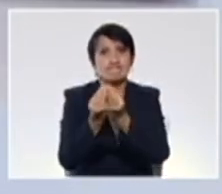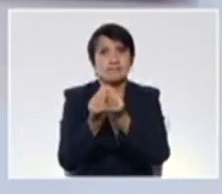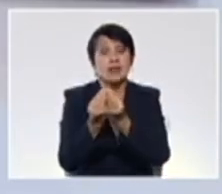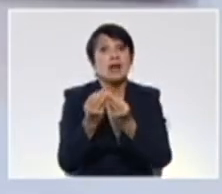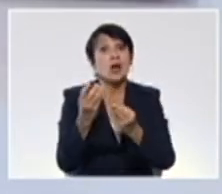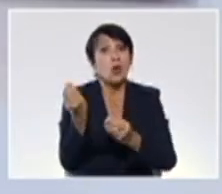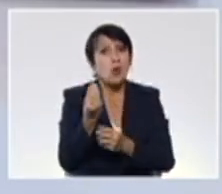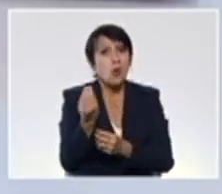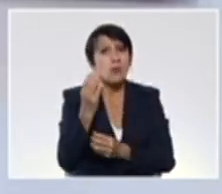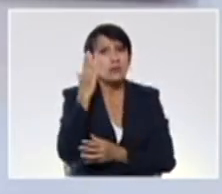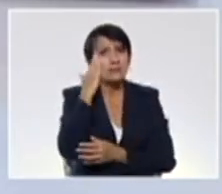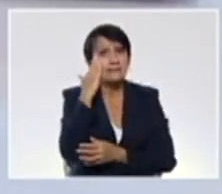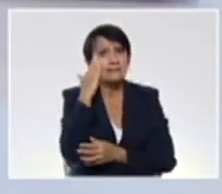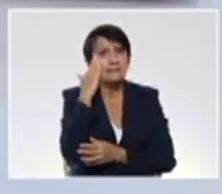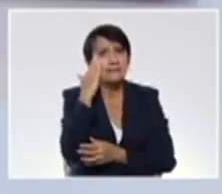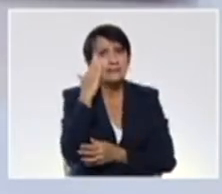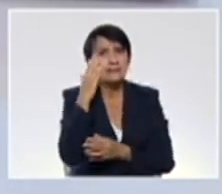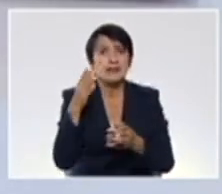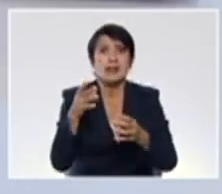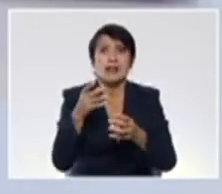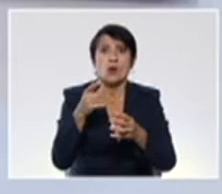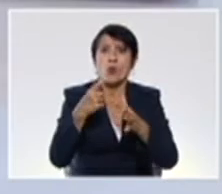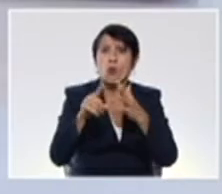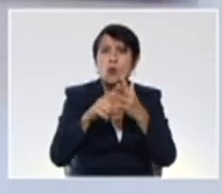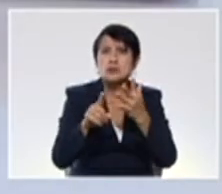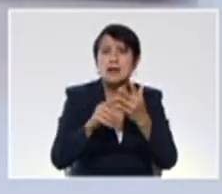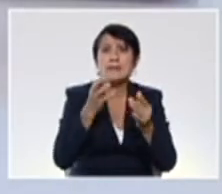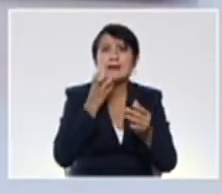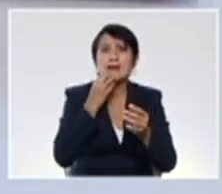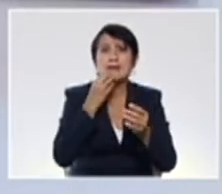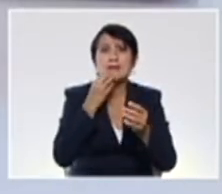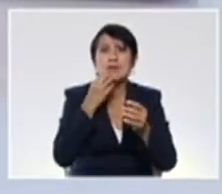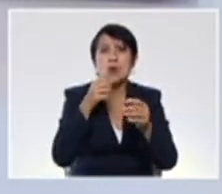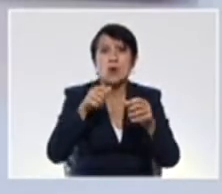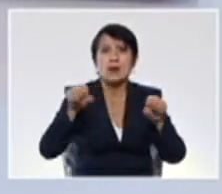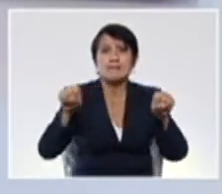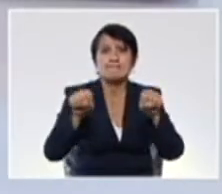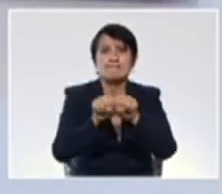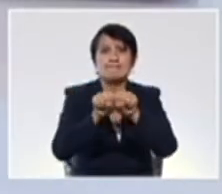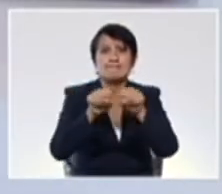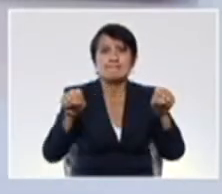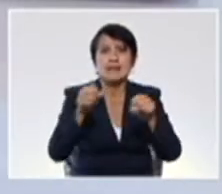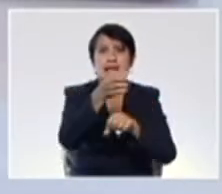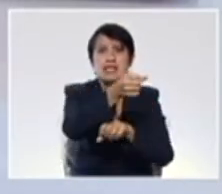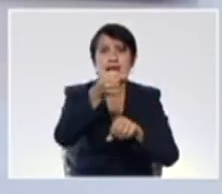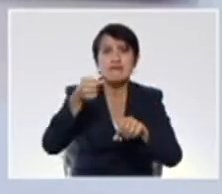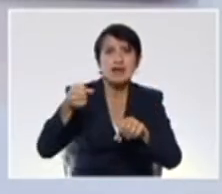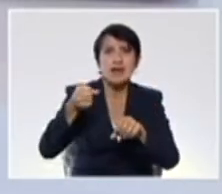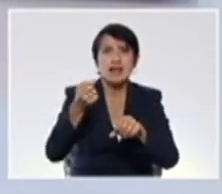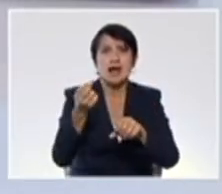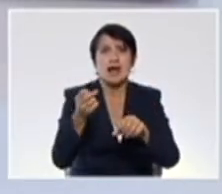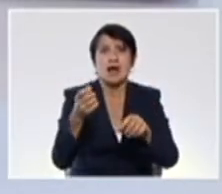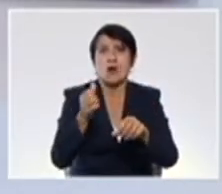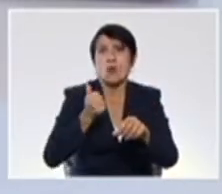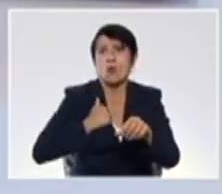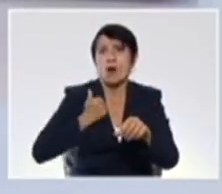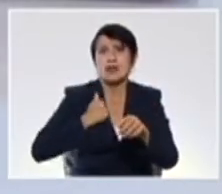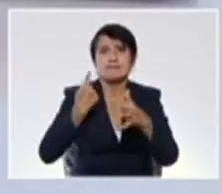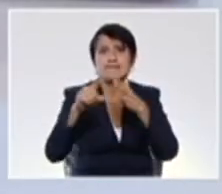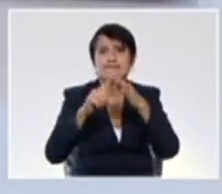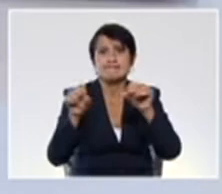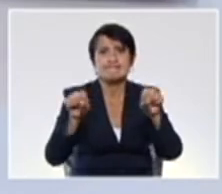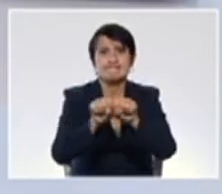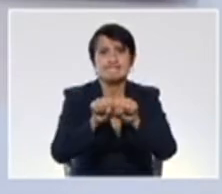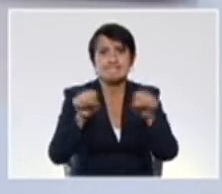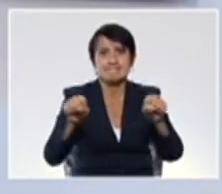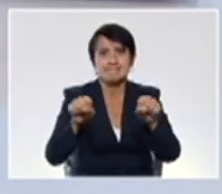estamos manejando equipos electrodomésticos, desenchufarlos. No puede hacerse ningún tipo de mantenimiento ni cuidado sin